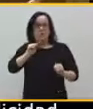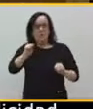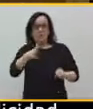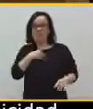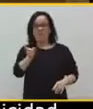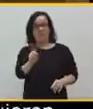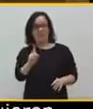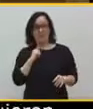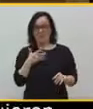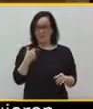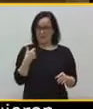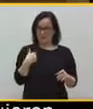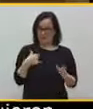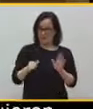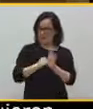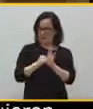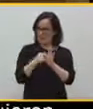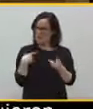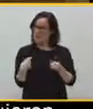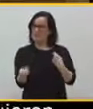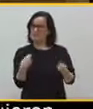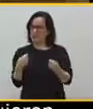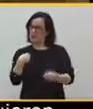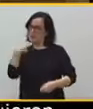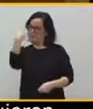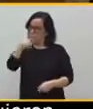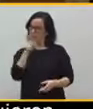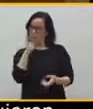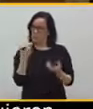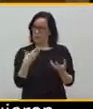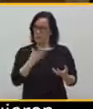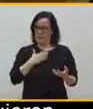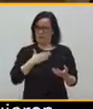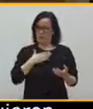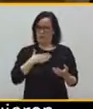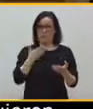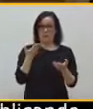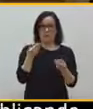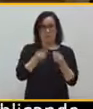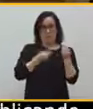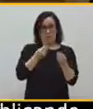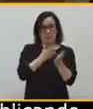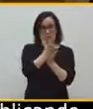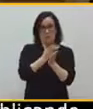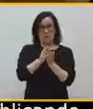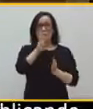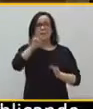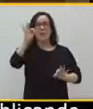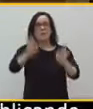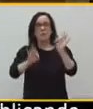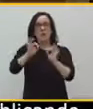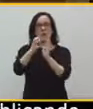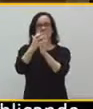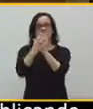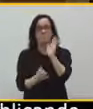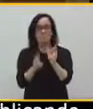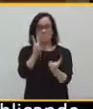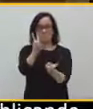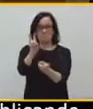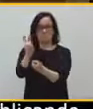se ha anunciado, se está negociando, como todos sabemos, y están publicando los propios medios que lo habían pedido, un 30% de desgravación fiscal a los